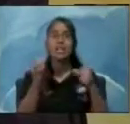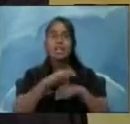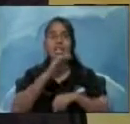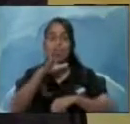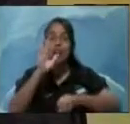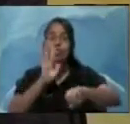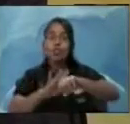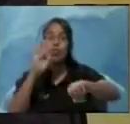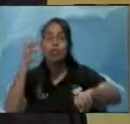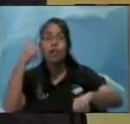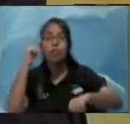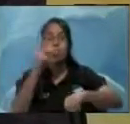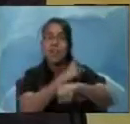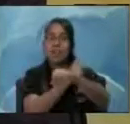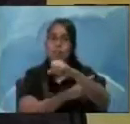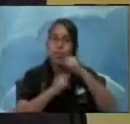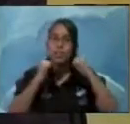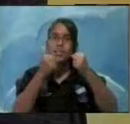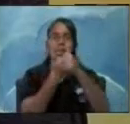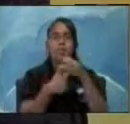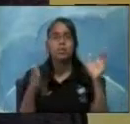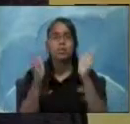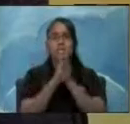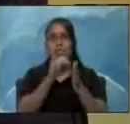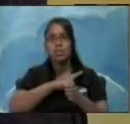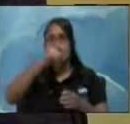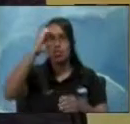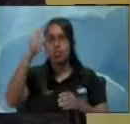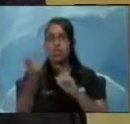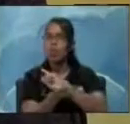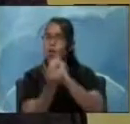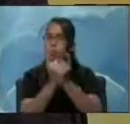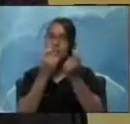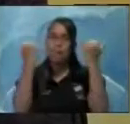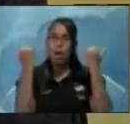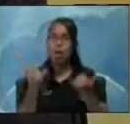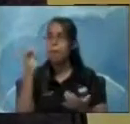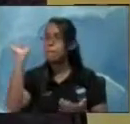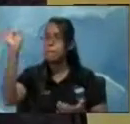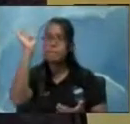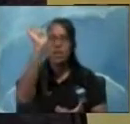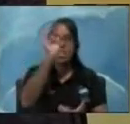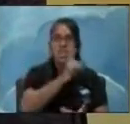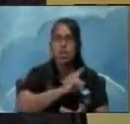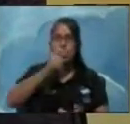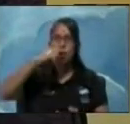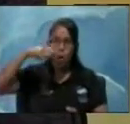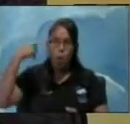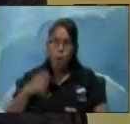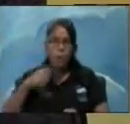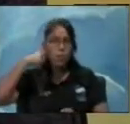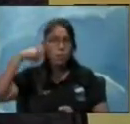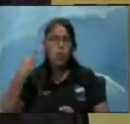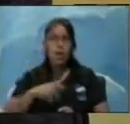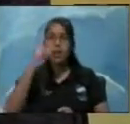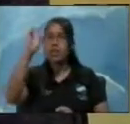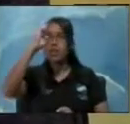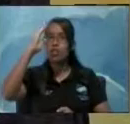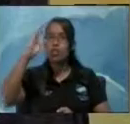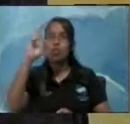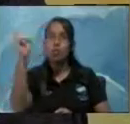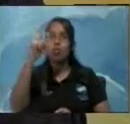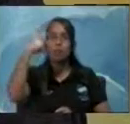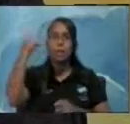tocar por El poder del espíritu santo de Dios se convierten ahora en predicadores en hombres y mujeres que Dios usa para